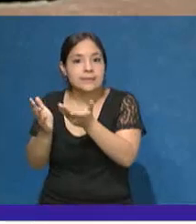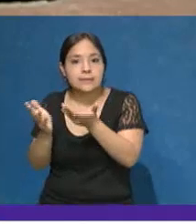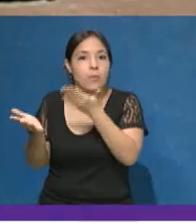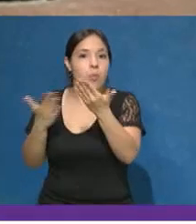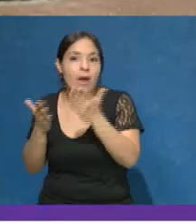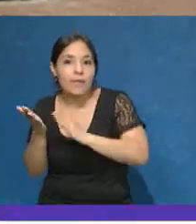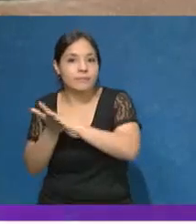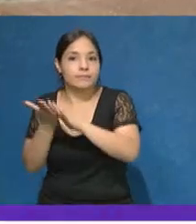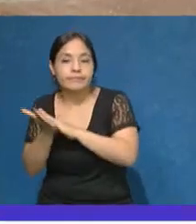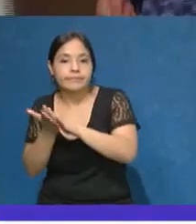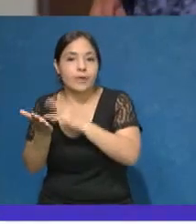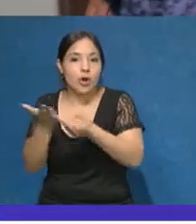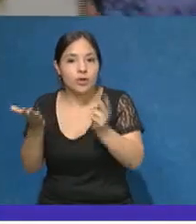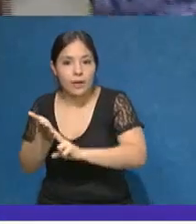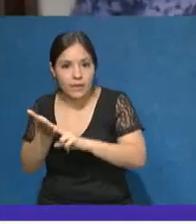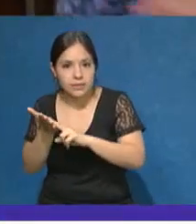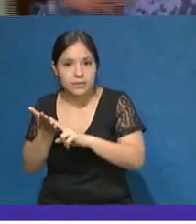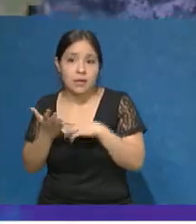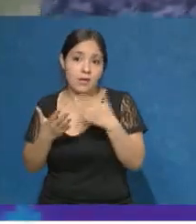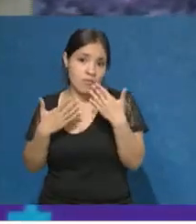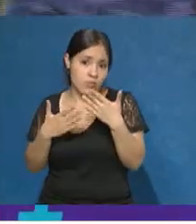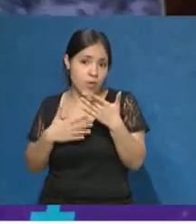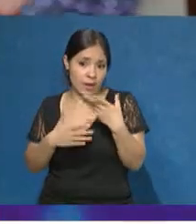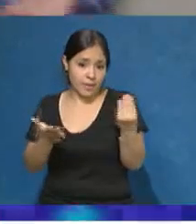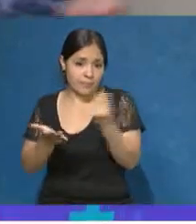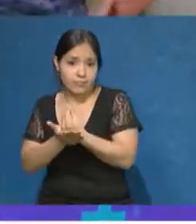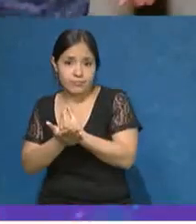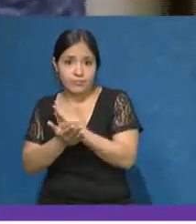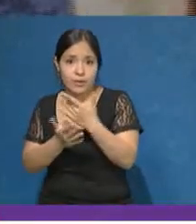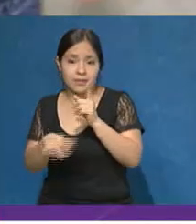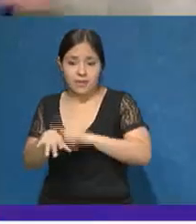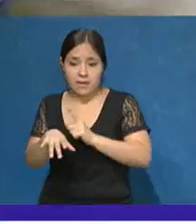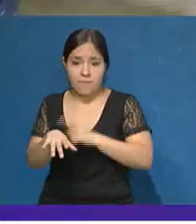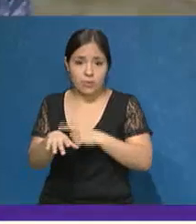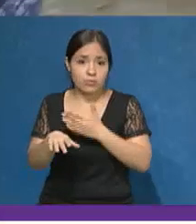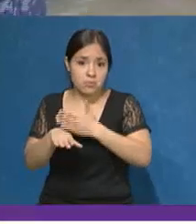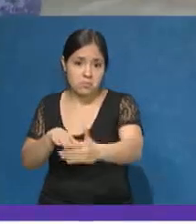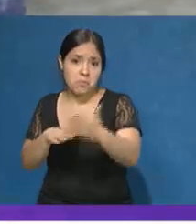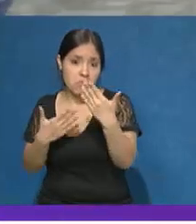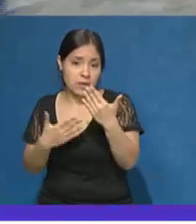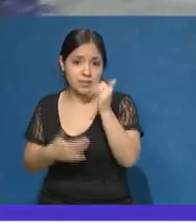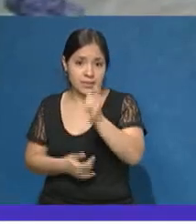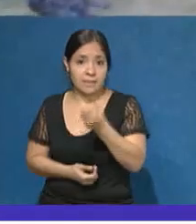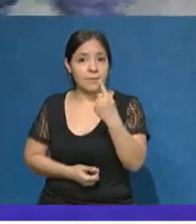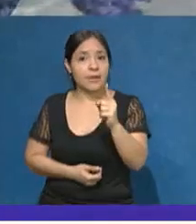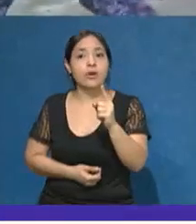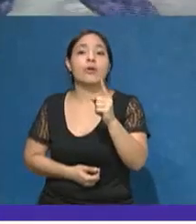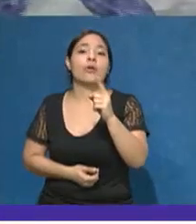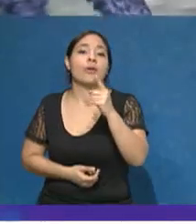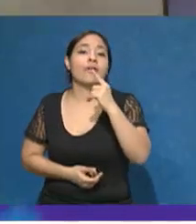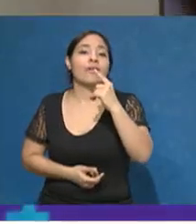expeditos podrán ejercer los en cualquier momento y dentro de los plazos legales ahora bien la resolución que vaya a adoptar